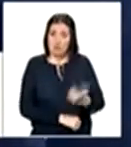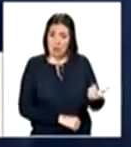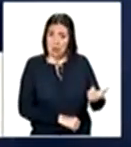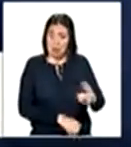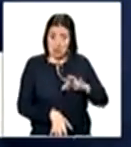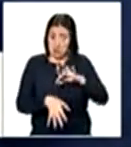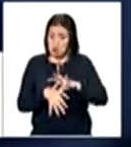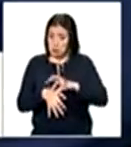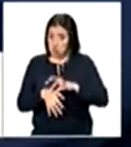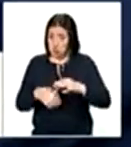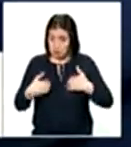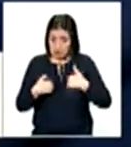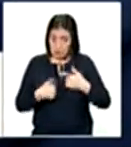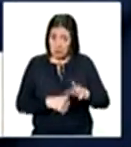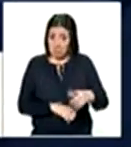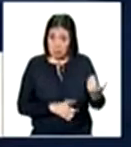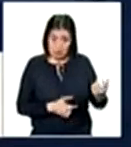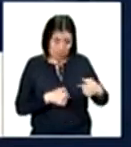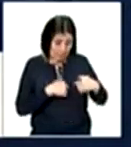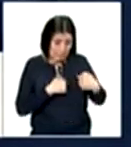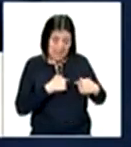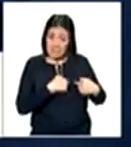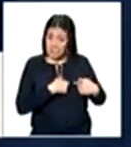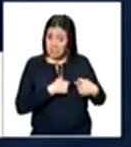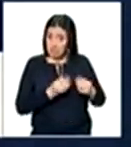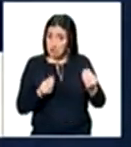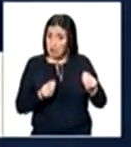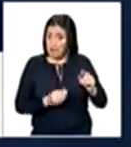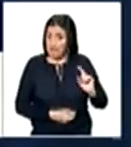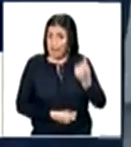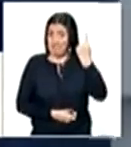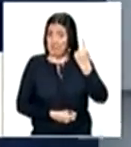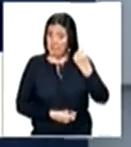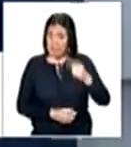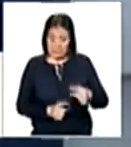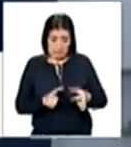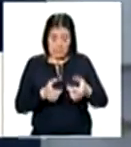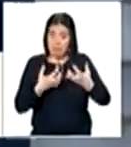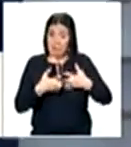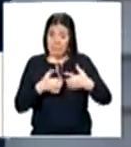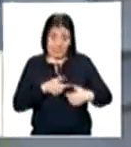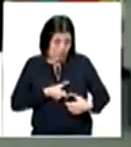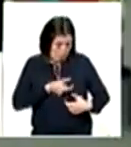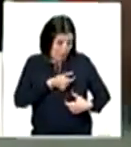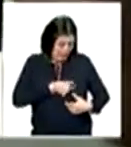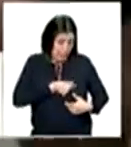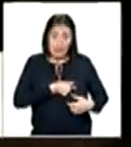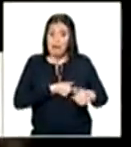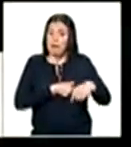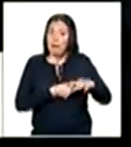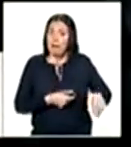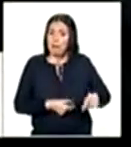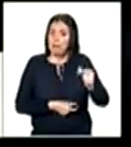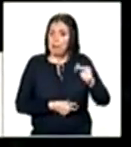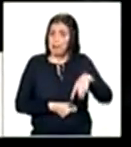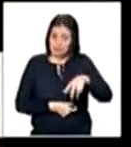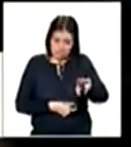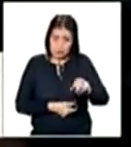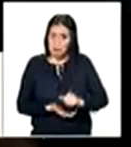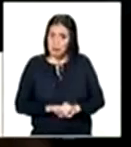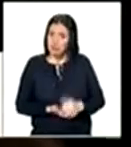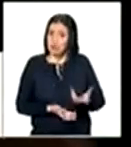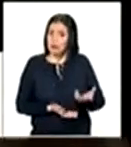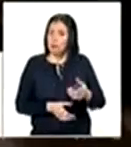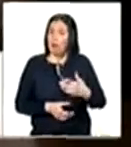Veterinarios y cardiólogos poblanos han hecho historia al implantar el primer marcapasos para un perro en el país. Trixie, una French Poodle